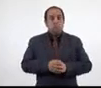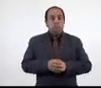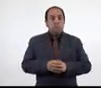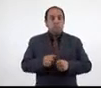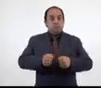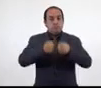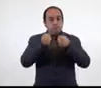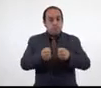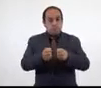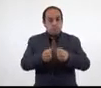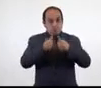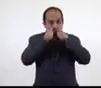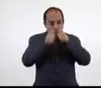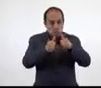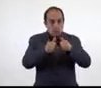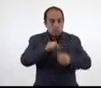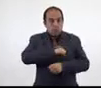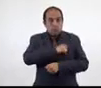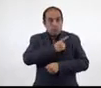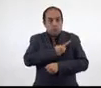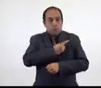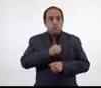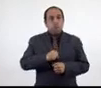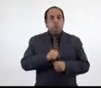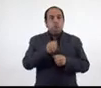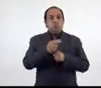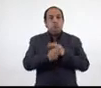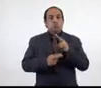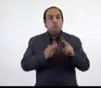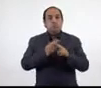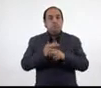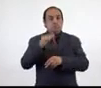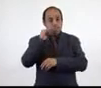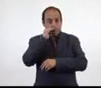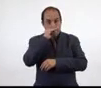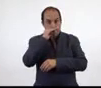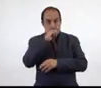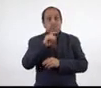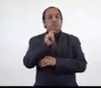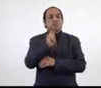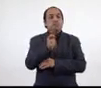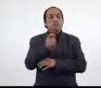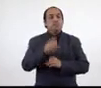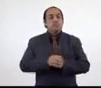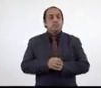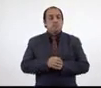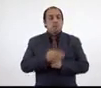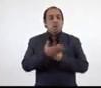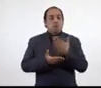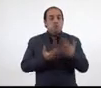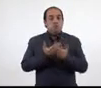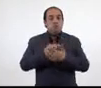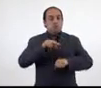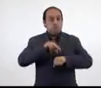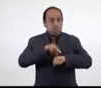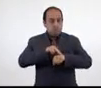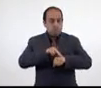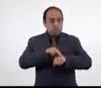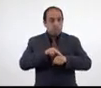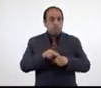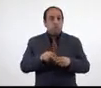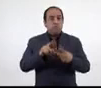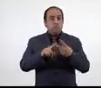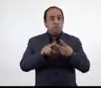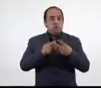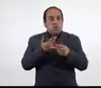la cobertura de salud universal y absolutamente gratuita. Me refiero al servicio médico, me refiero al